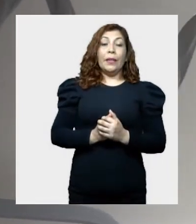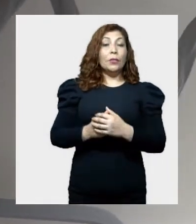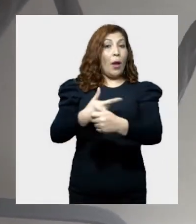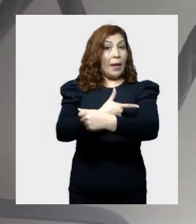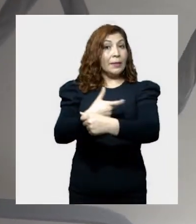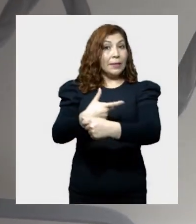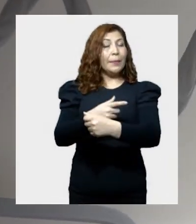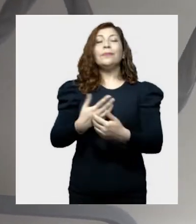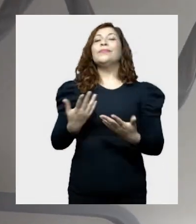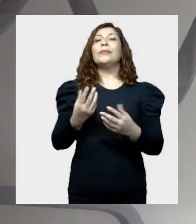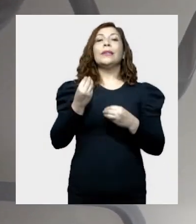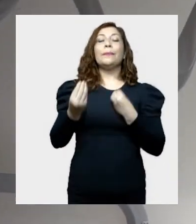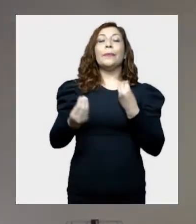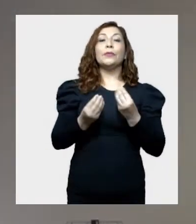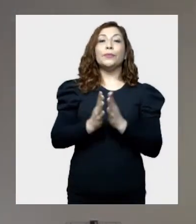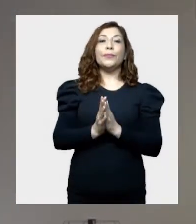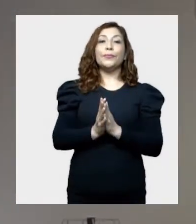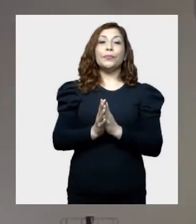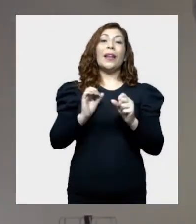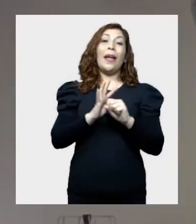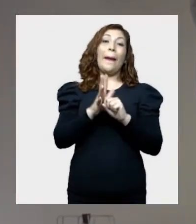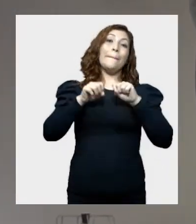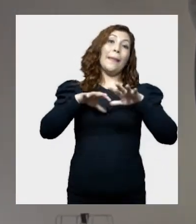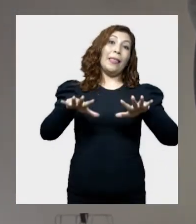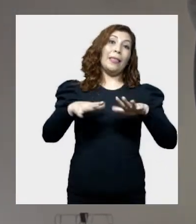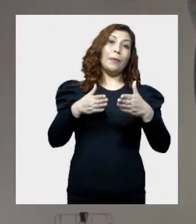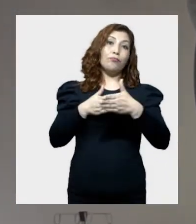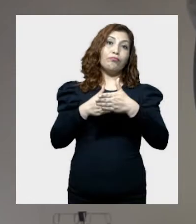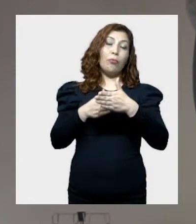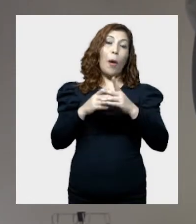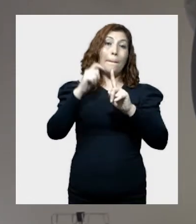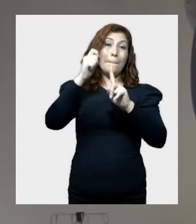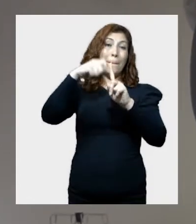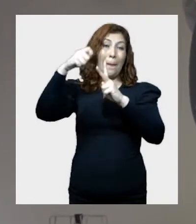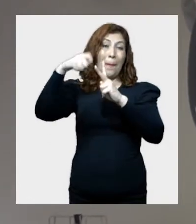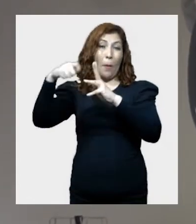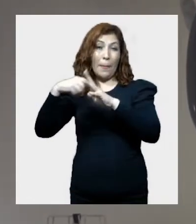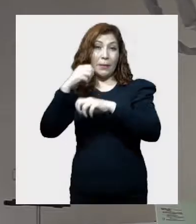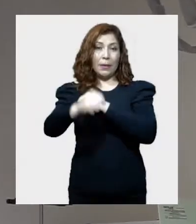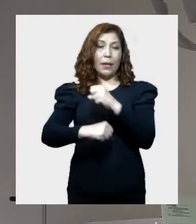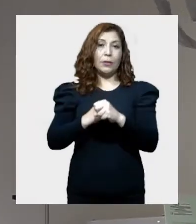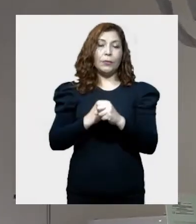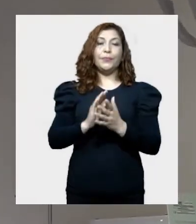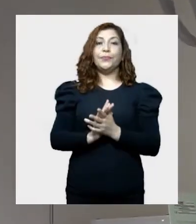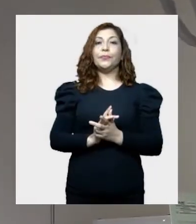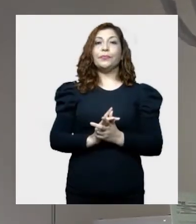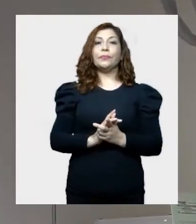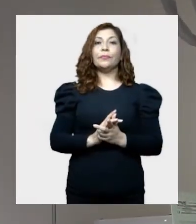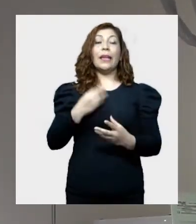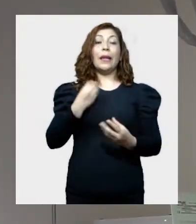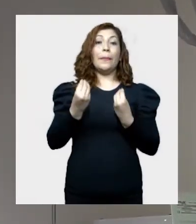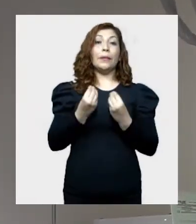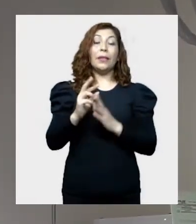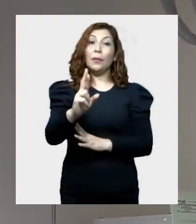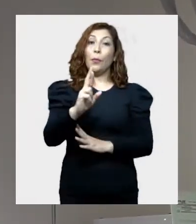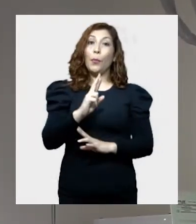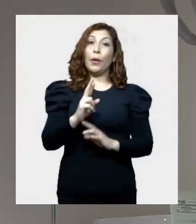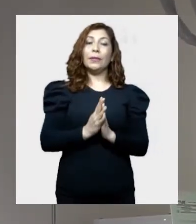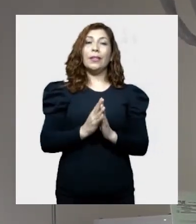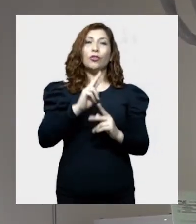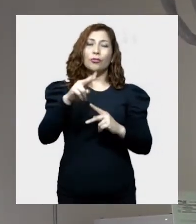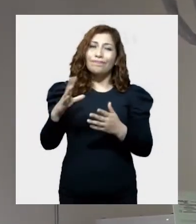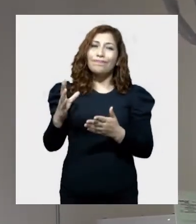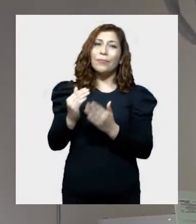exámenes se vio afectada fuertemente por la pandemia los primeros meses del año. Resultado de gestión que posteriormente